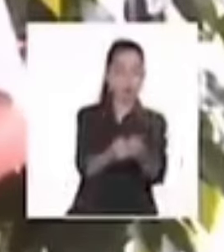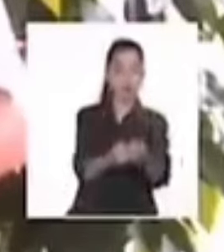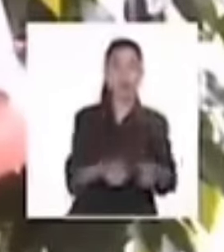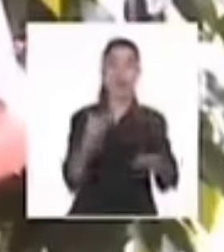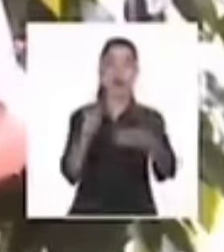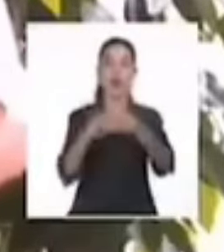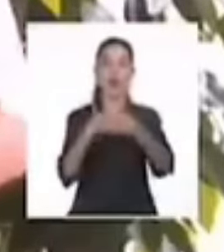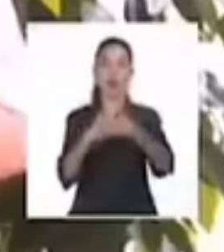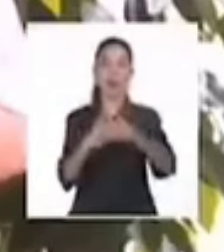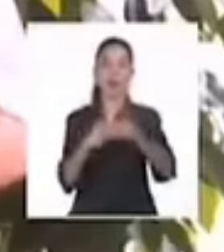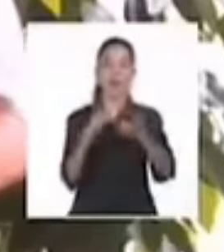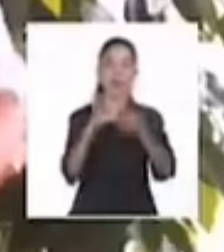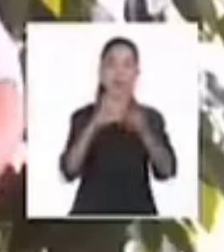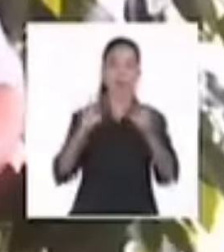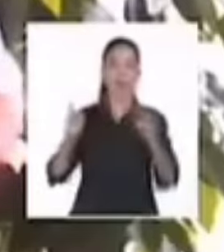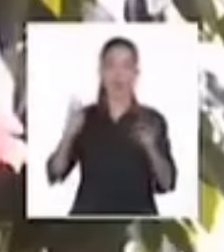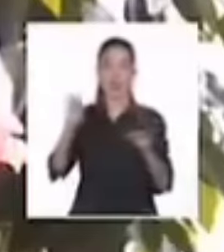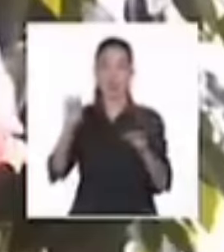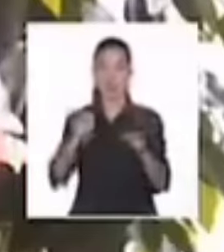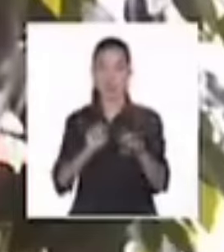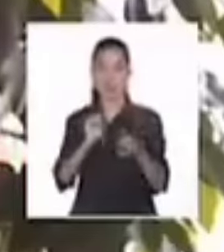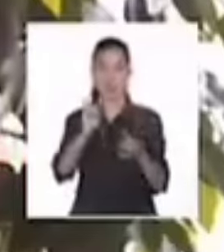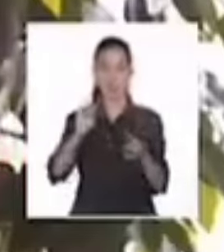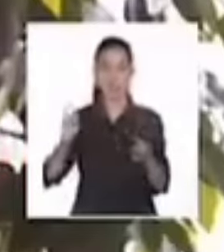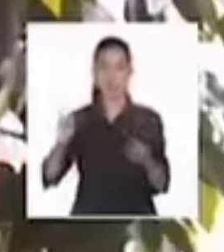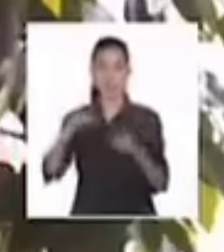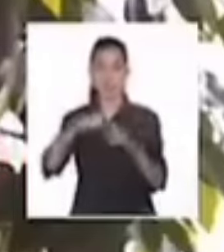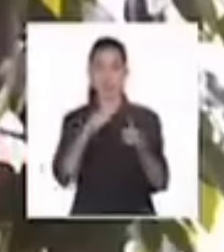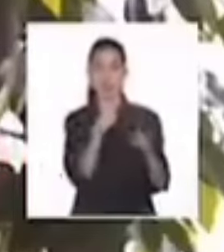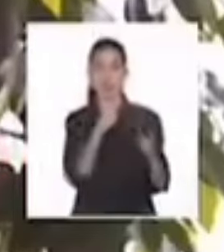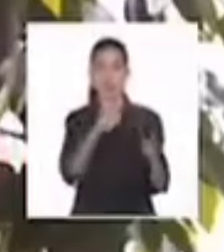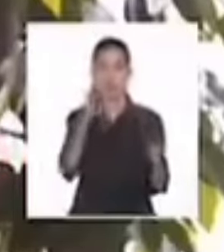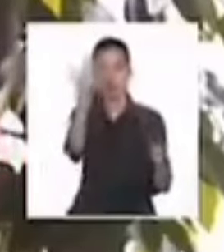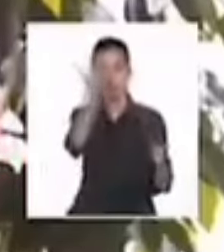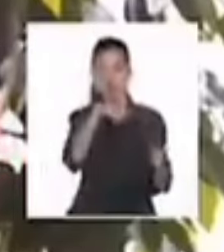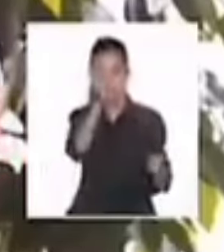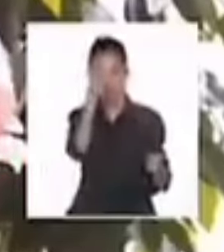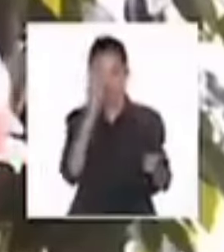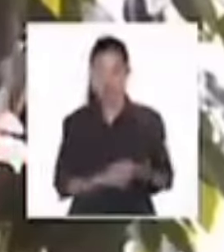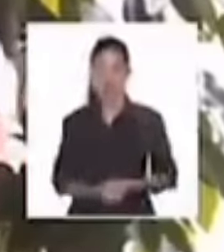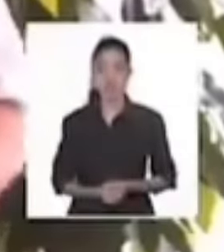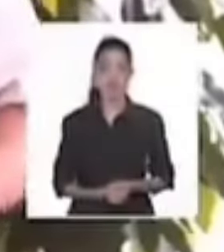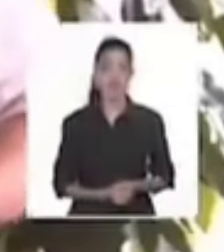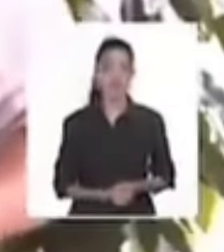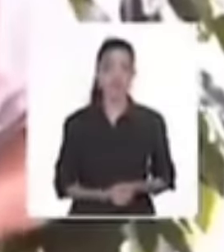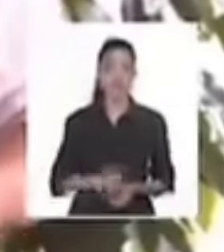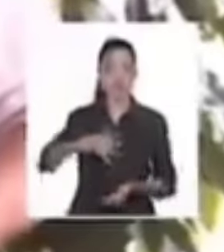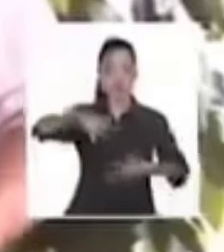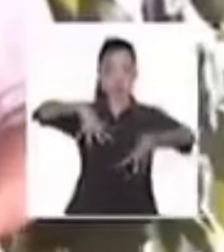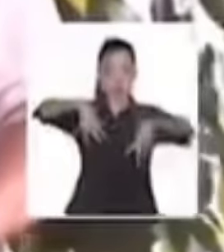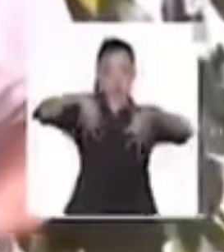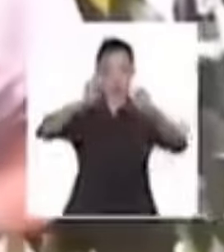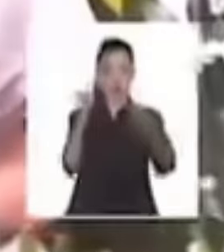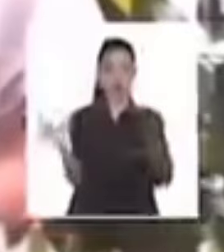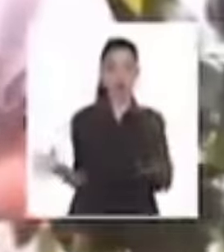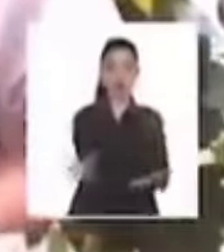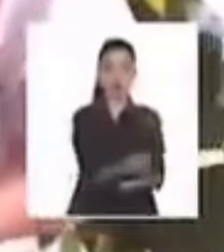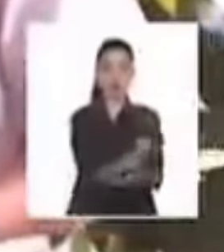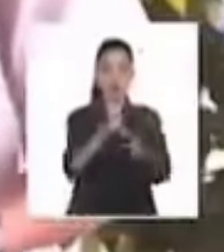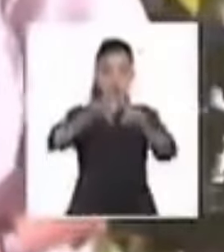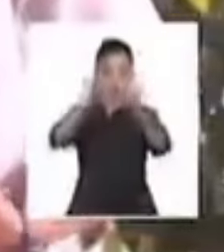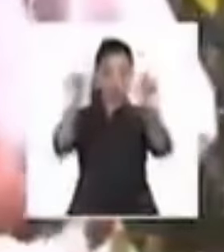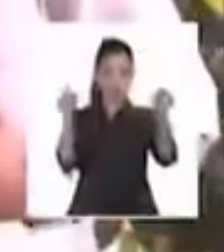la desconexión total del Sistema Eléctrico Nacional. Pero con detalles de lo que ha acontecido en